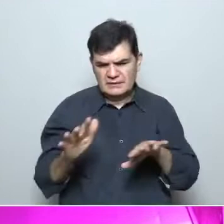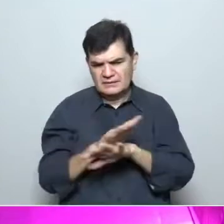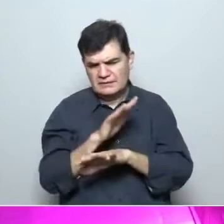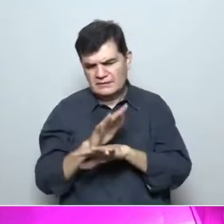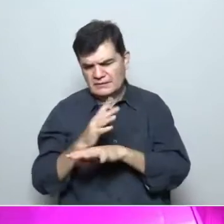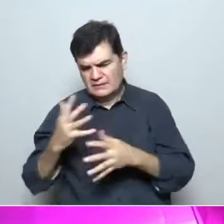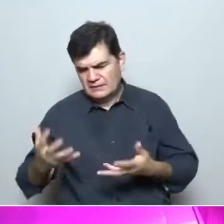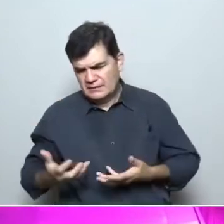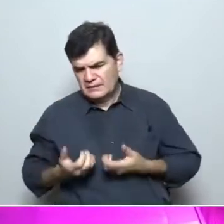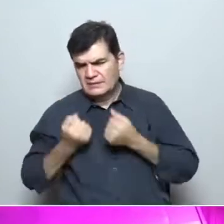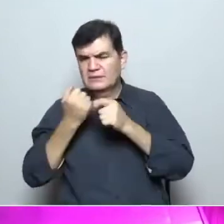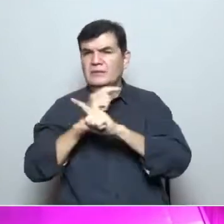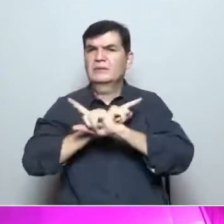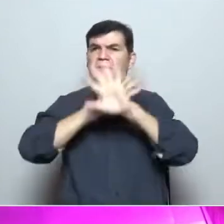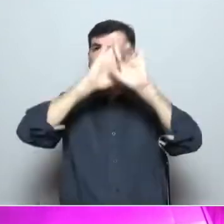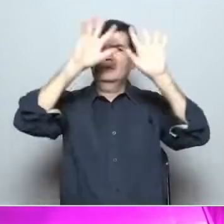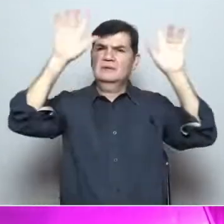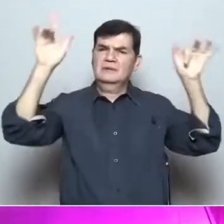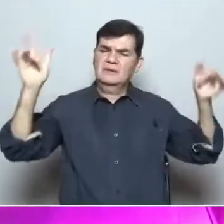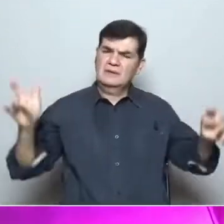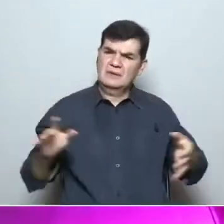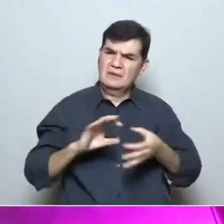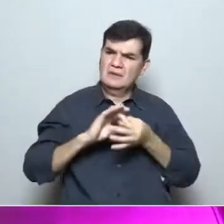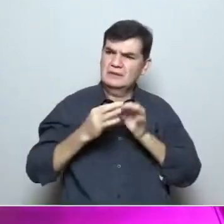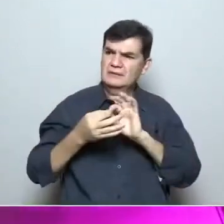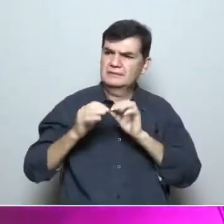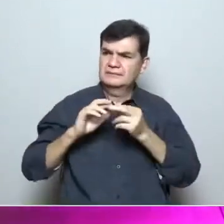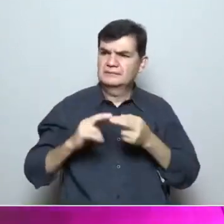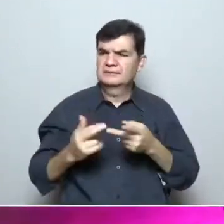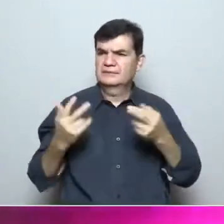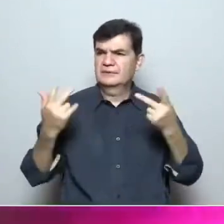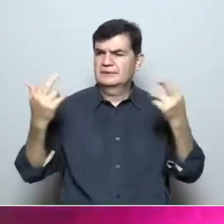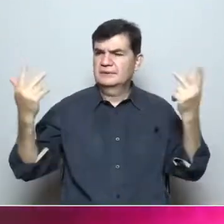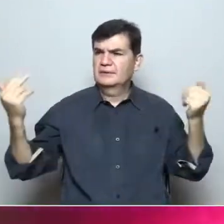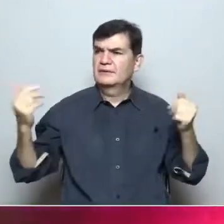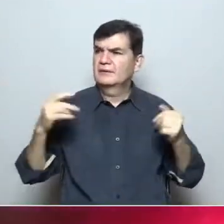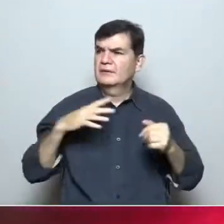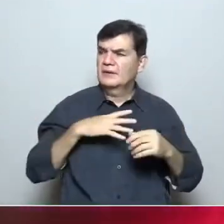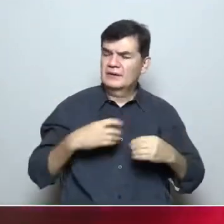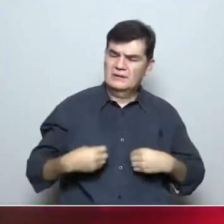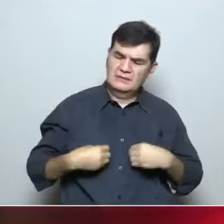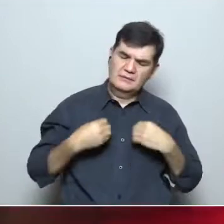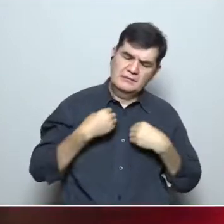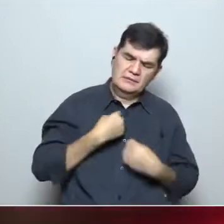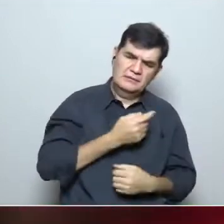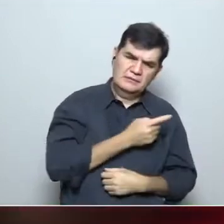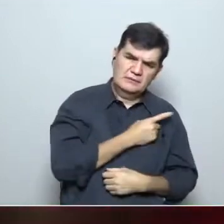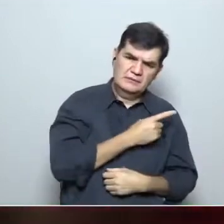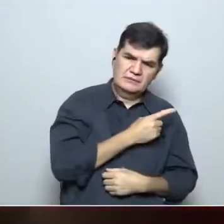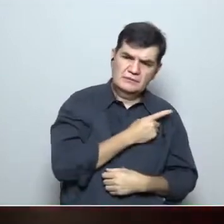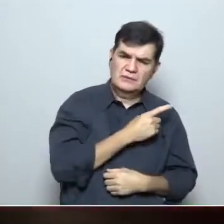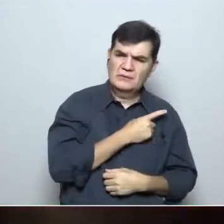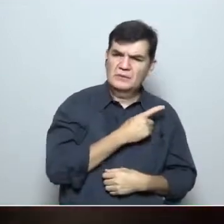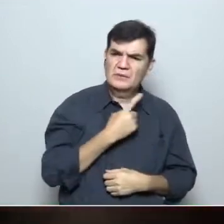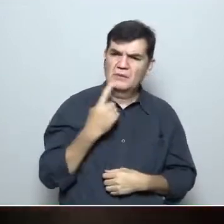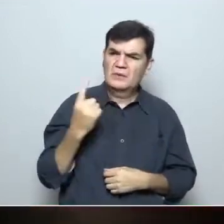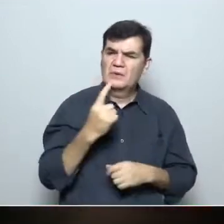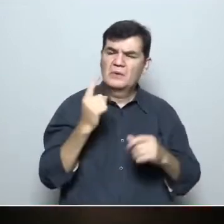en tu gloria cadena cerró. Vivía solo y